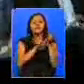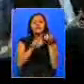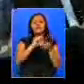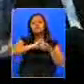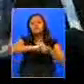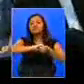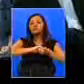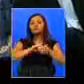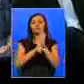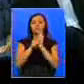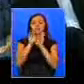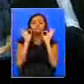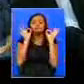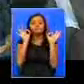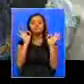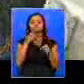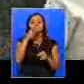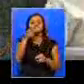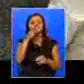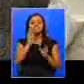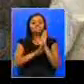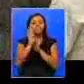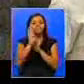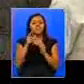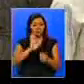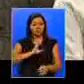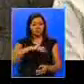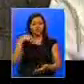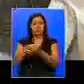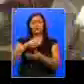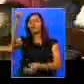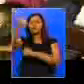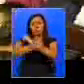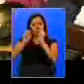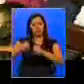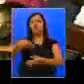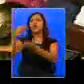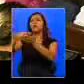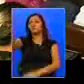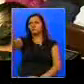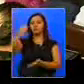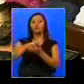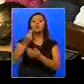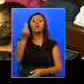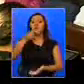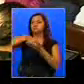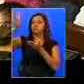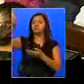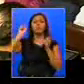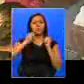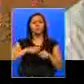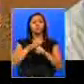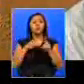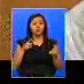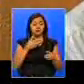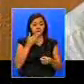buscando el desarrollo de nuestros pueblos. La tecnología la puedo comprar en otro lado, pero el desarrollo que ha hecho Cuba, a pesar de ese bloqueo del que